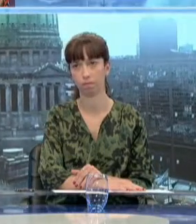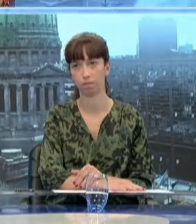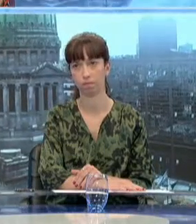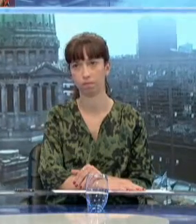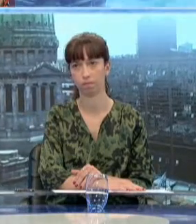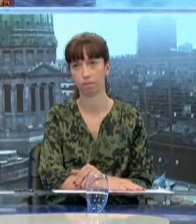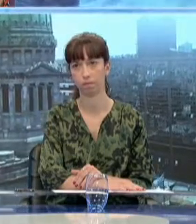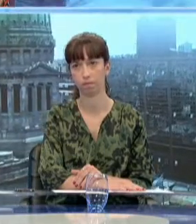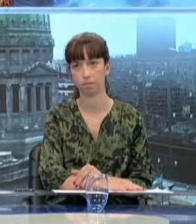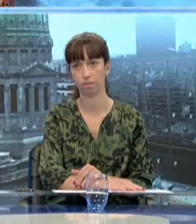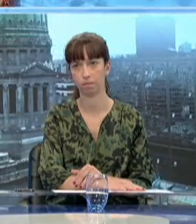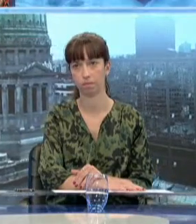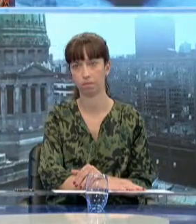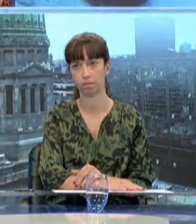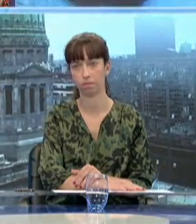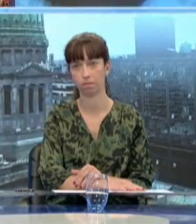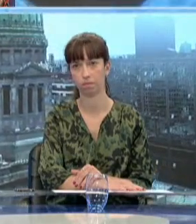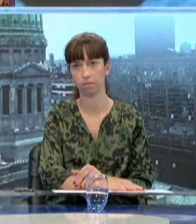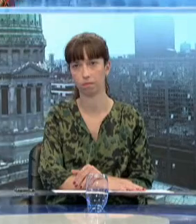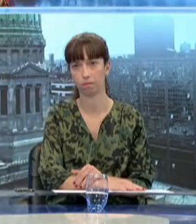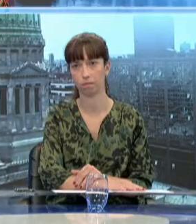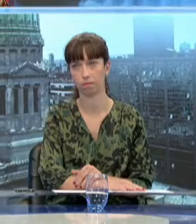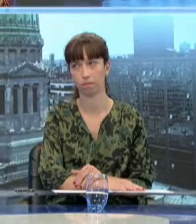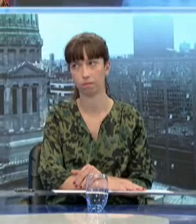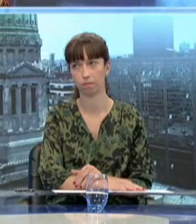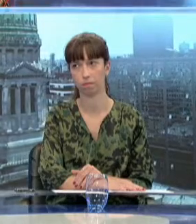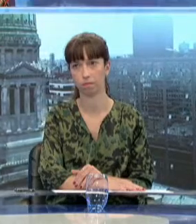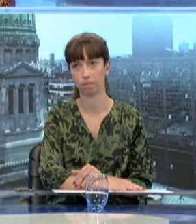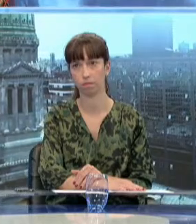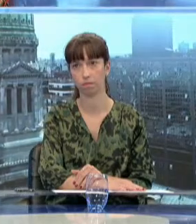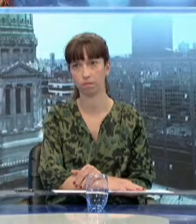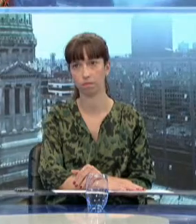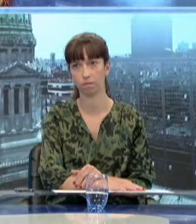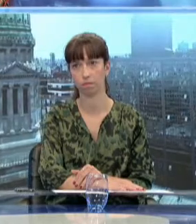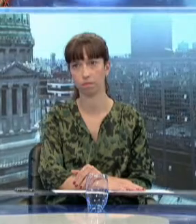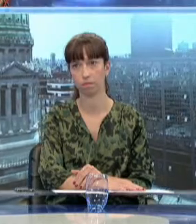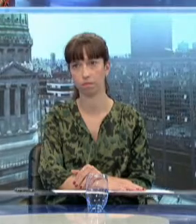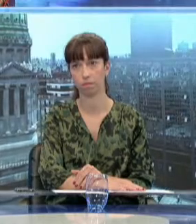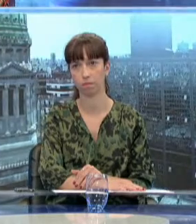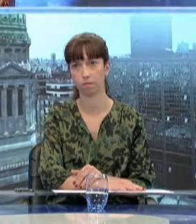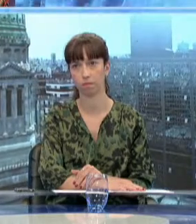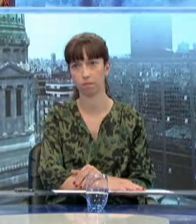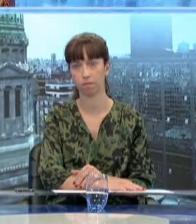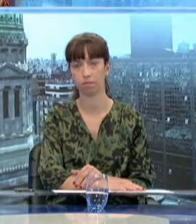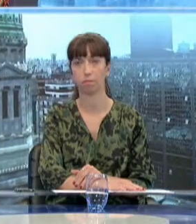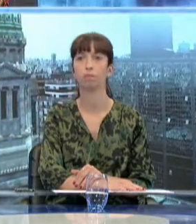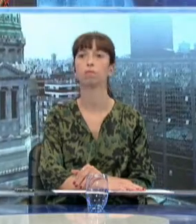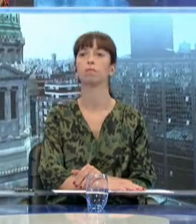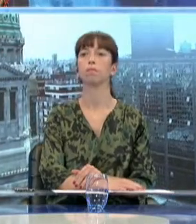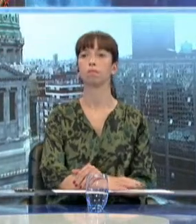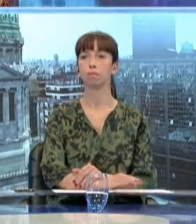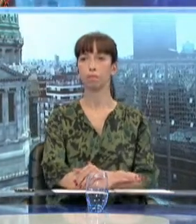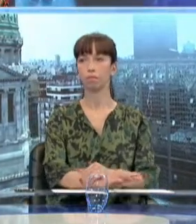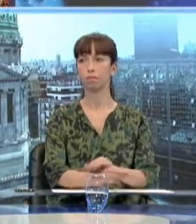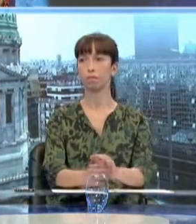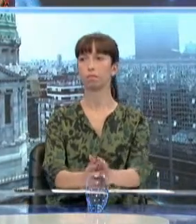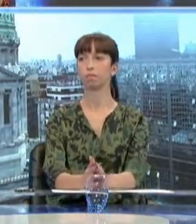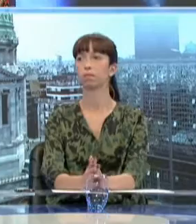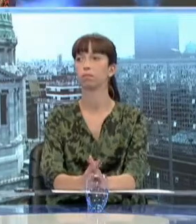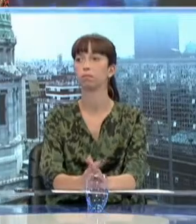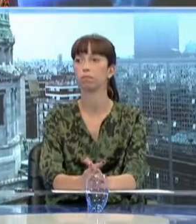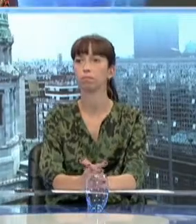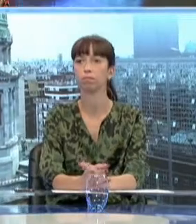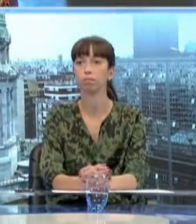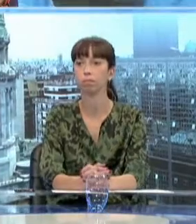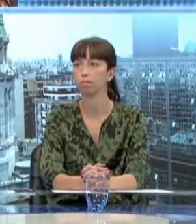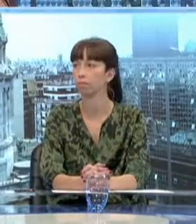parece muy raro que el 31 de diciembre termine el problema del COVID, ¿no? El COVID no respeta